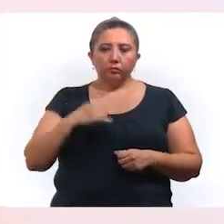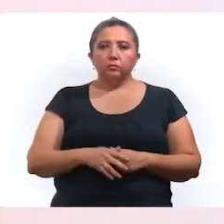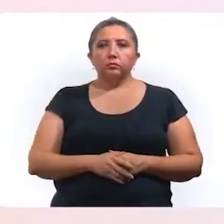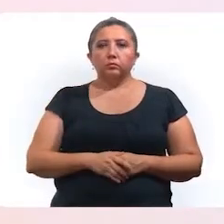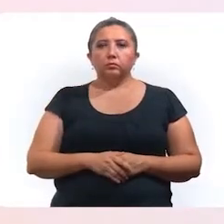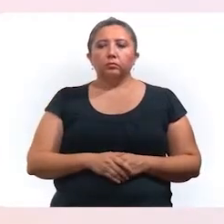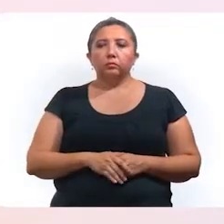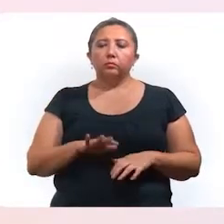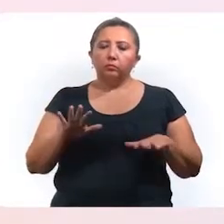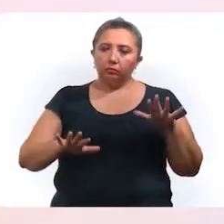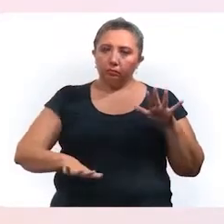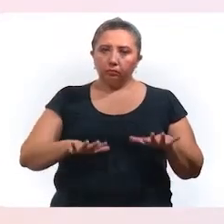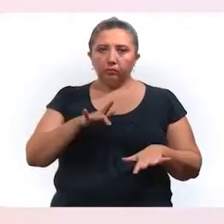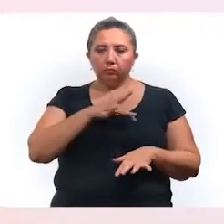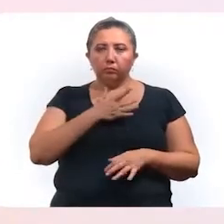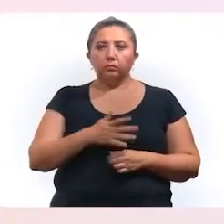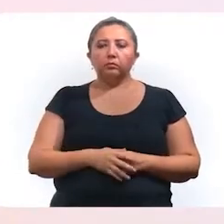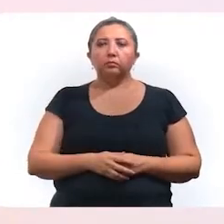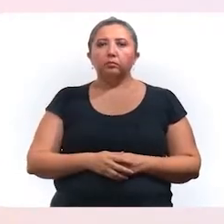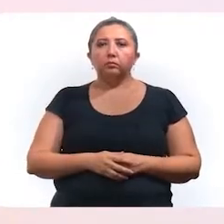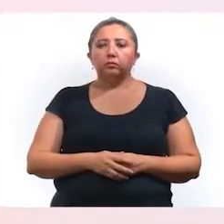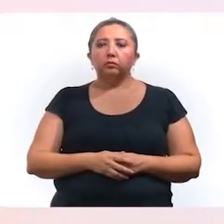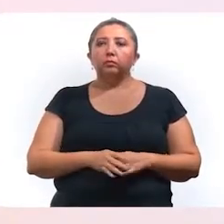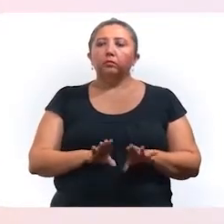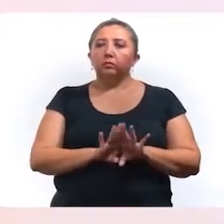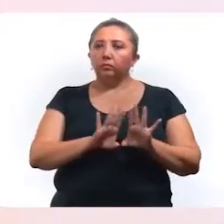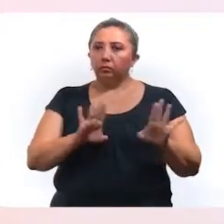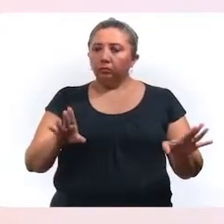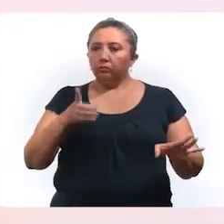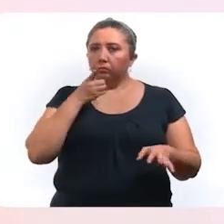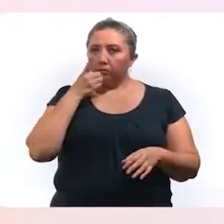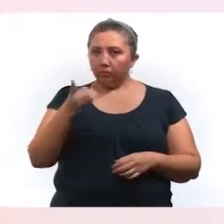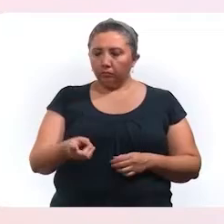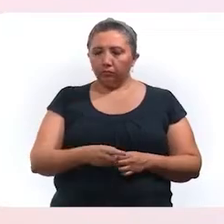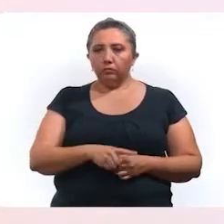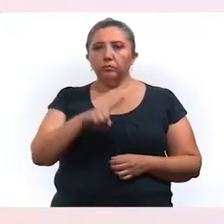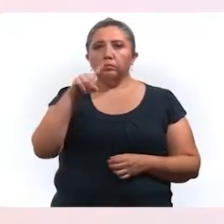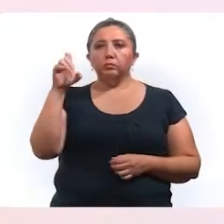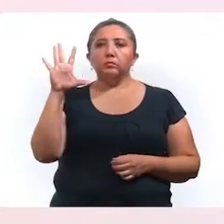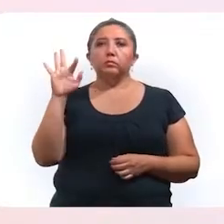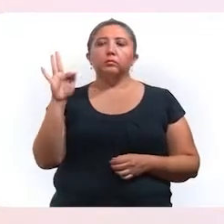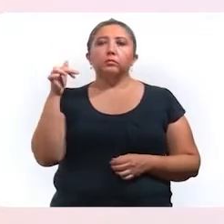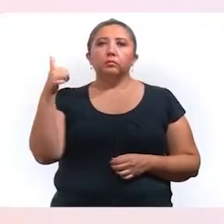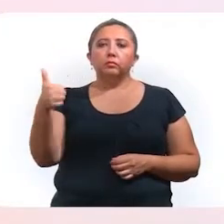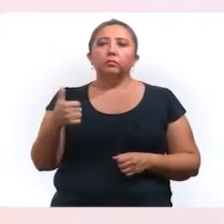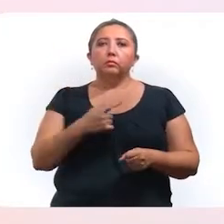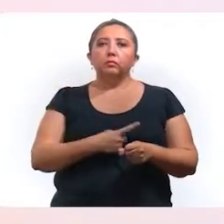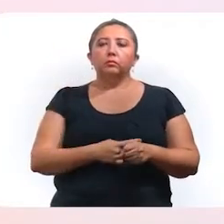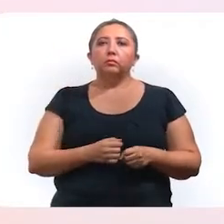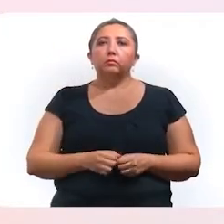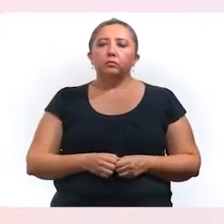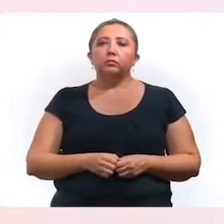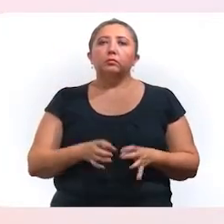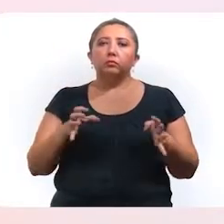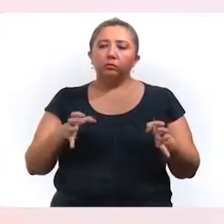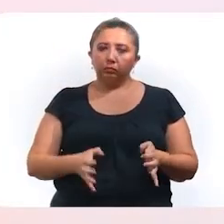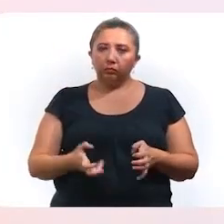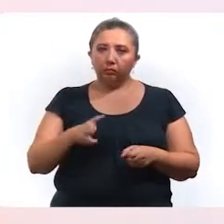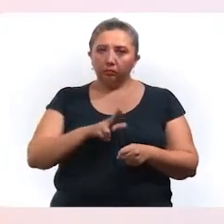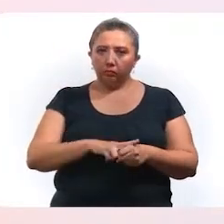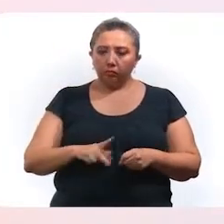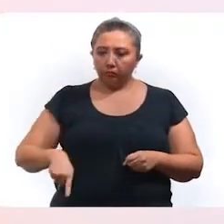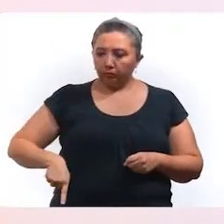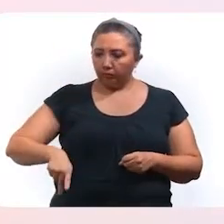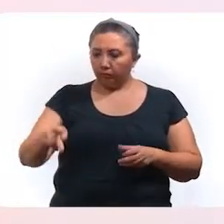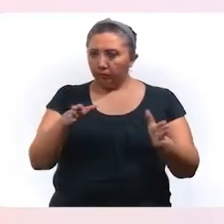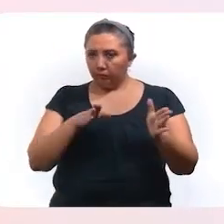de Yucatán. Presentan síntomas leves. Como ya se mencionó, 146 de los casos positivos están